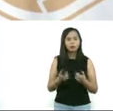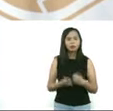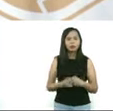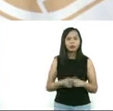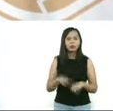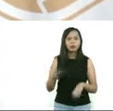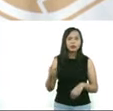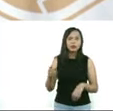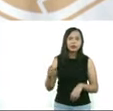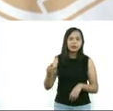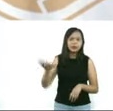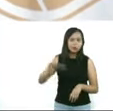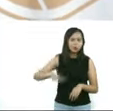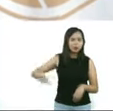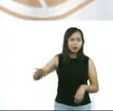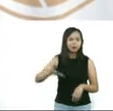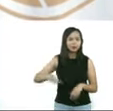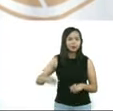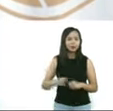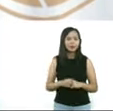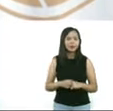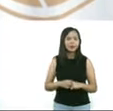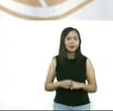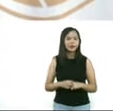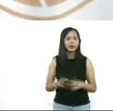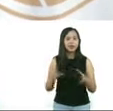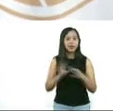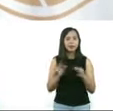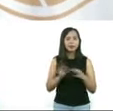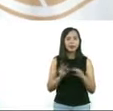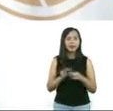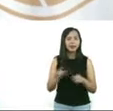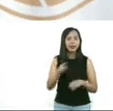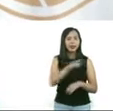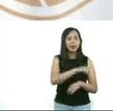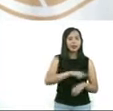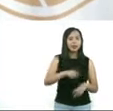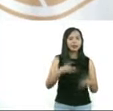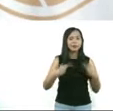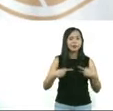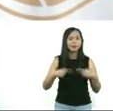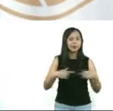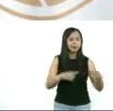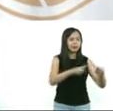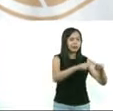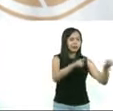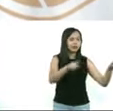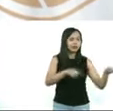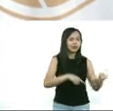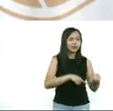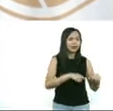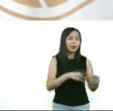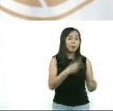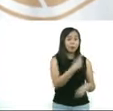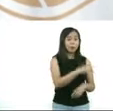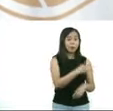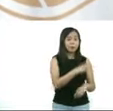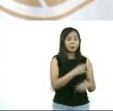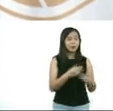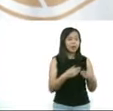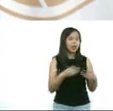empresas, particularmente de Iberdrola, se dio a costa de los habitantes, y no para beneficio de los habitantes, sino para